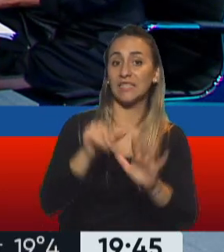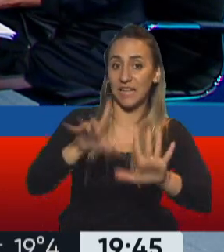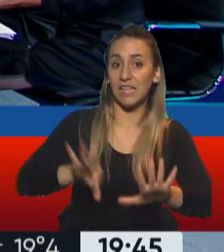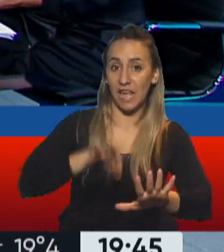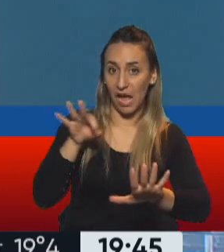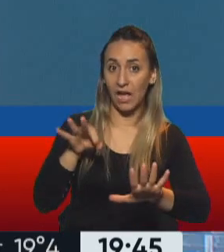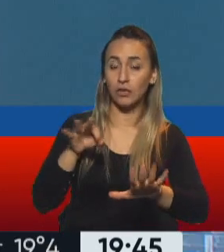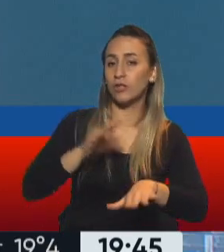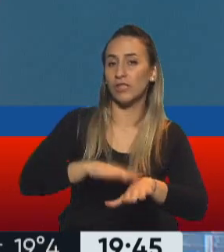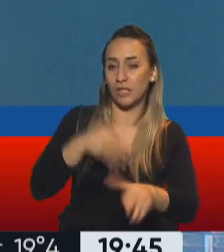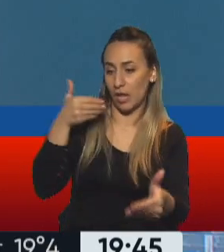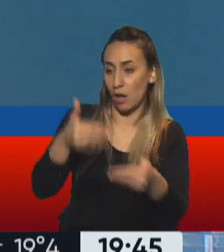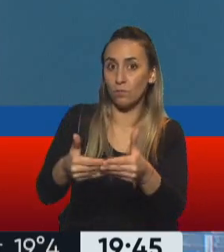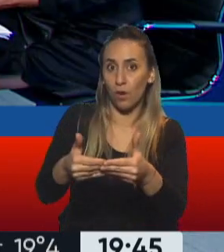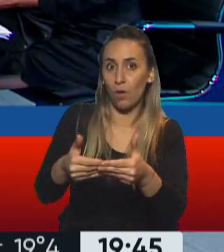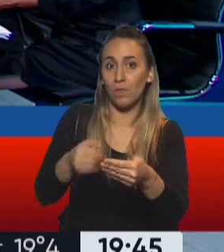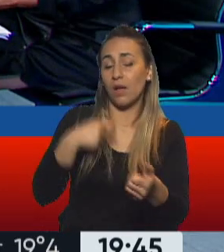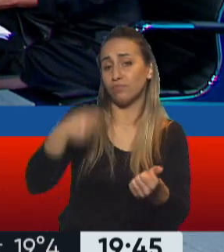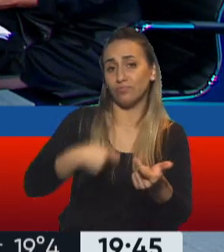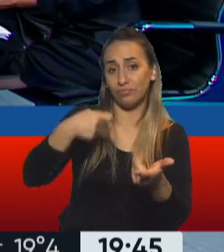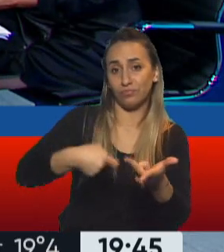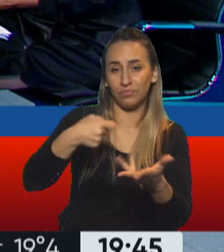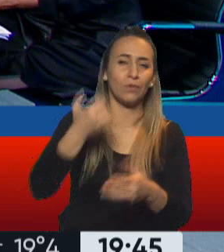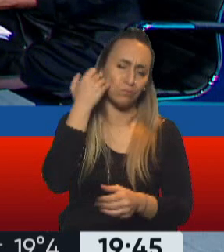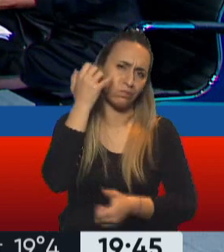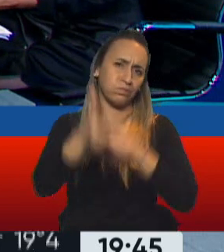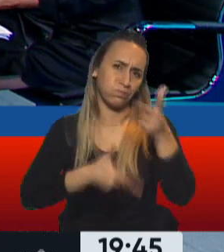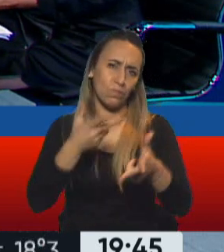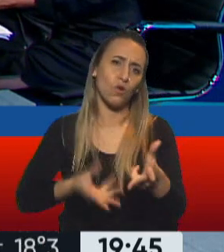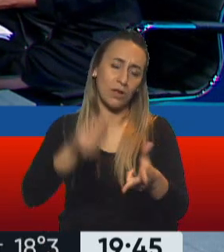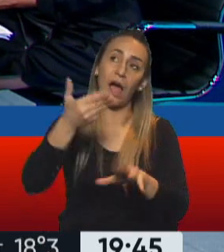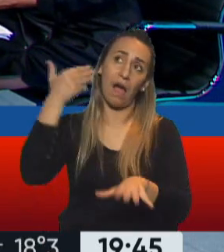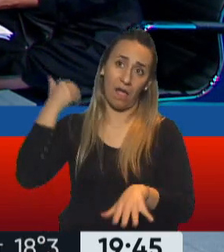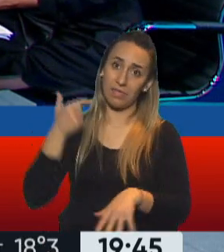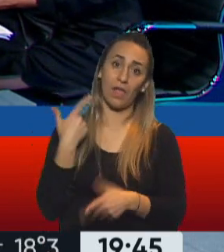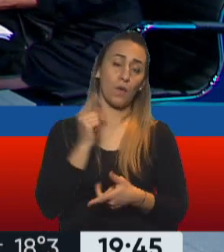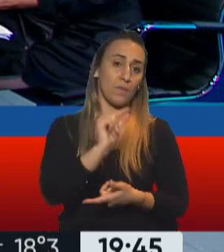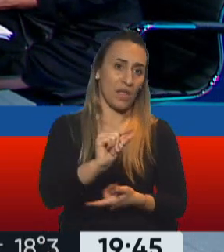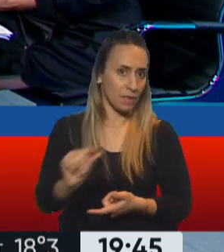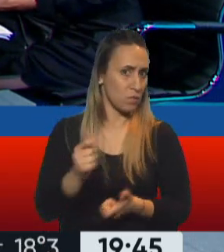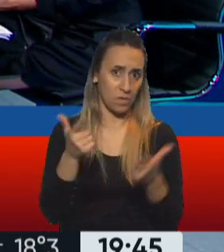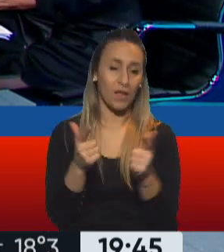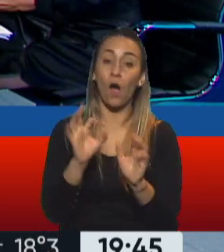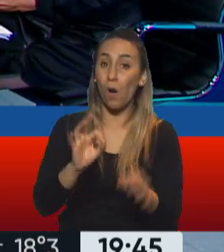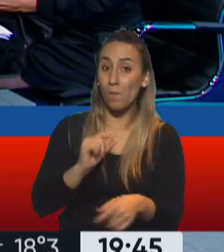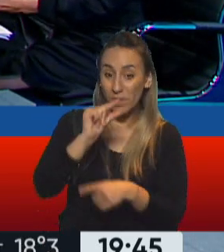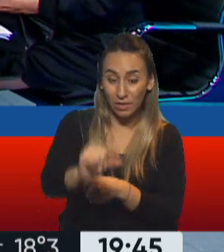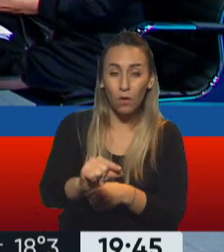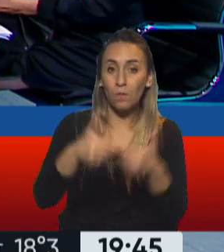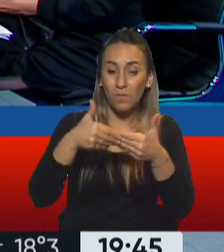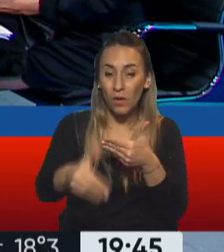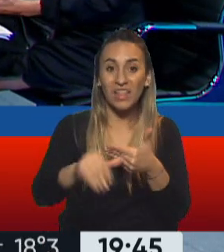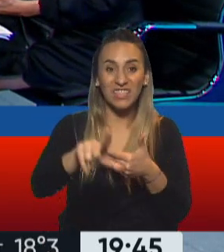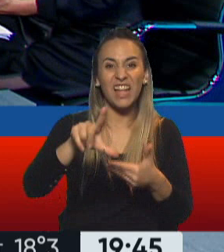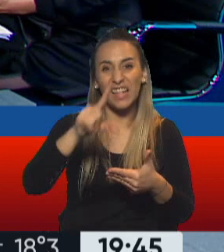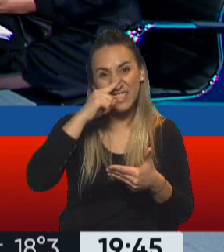la línea de crédito lo contamos varias veces felicitan no había crédito en la argentina y mucho menos créditos a 7 años y ahí está la